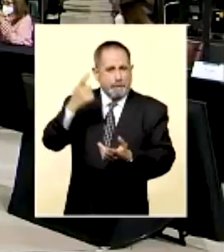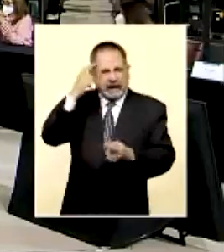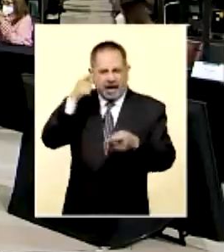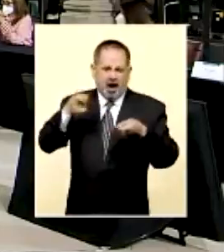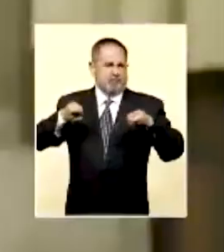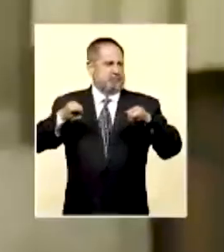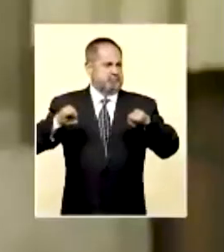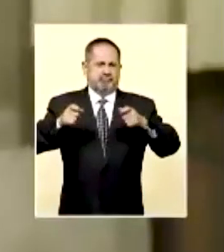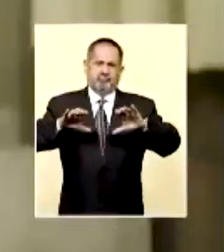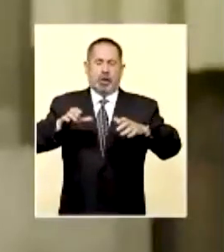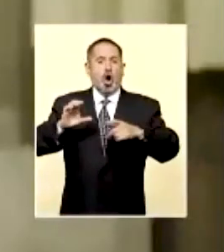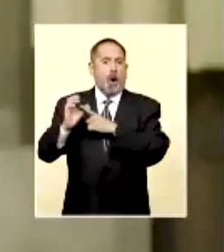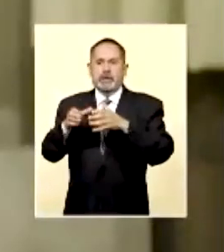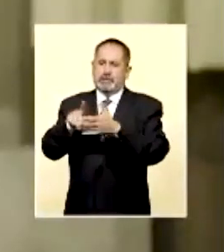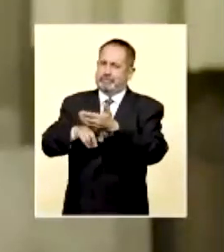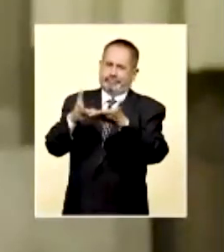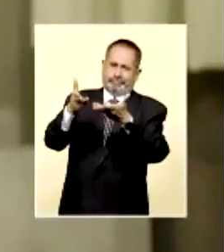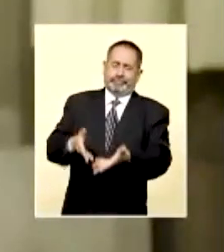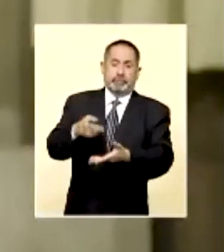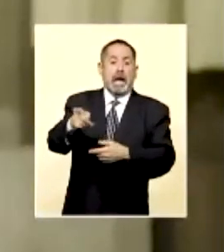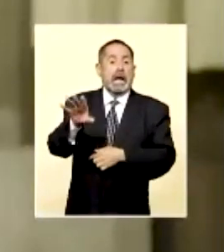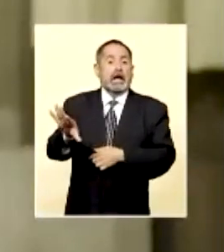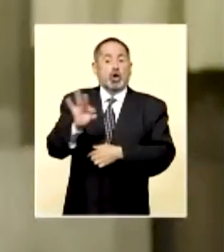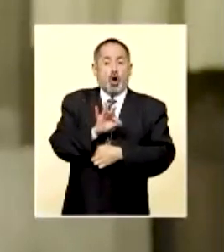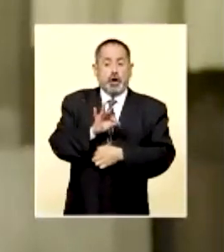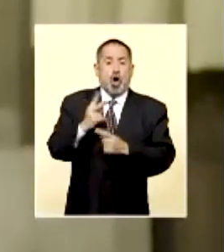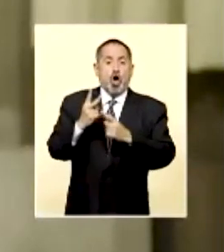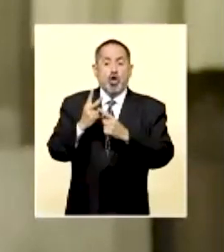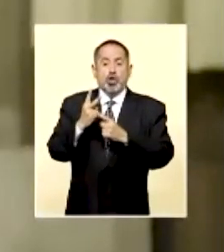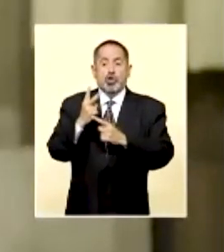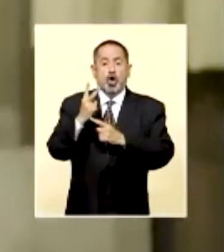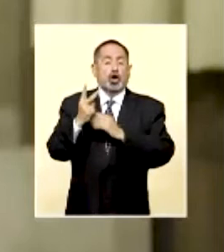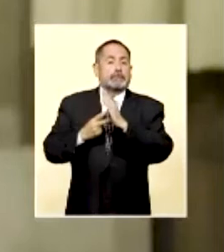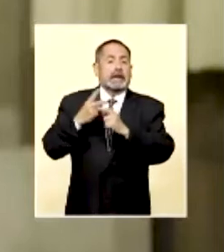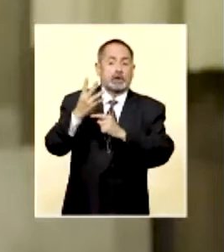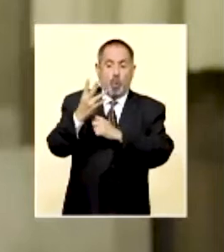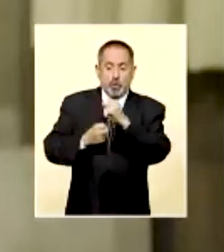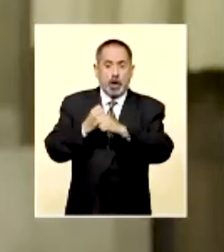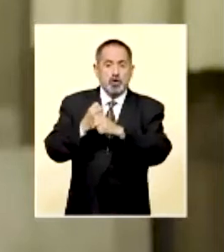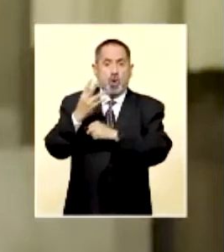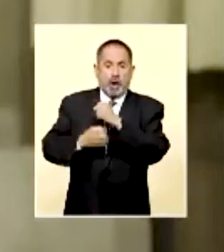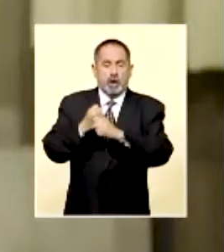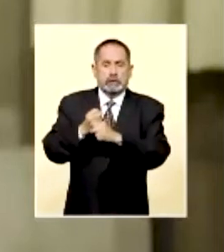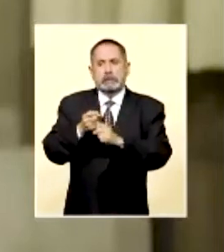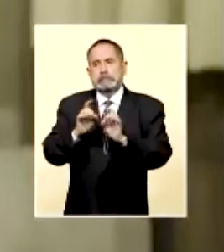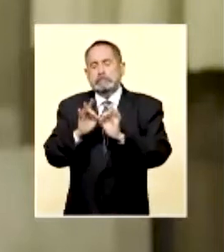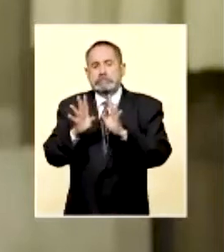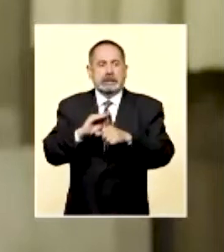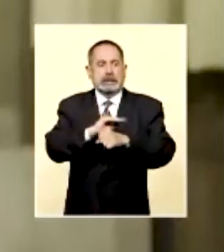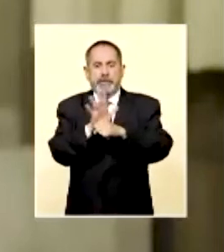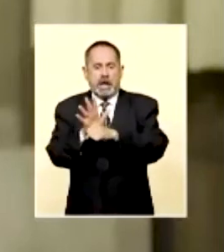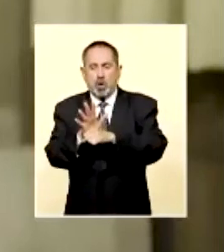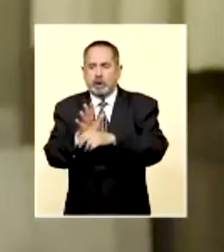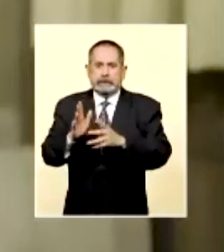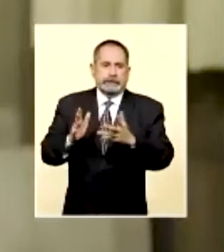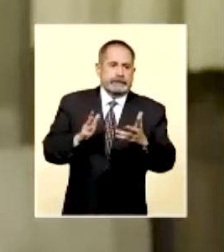de nuestra comisión, fue elegido para dos mandatos de 4 años, pero debido a la pandemia caminó